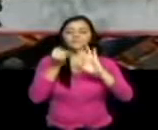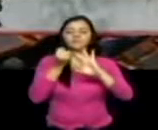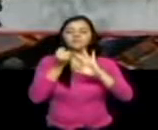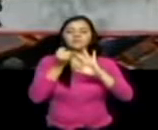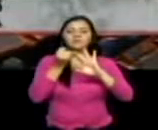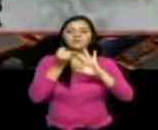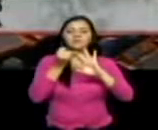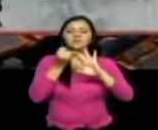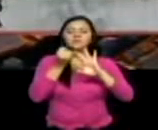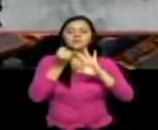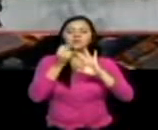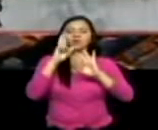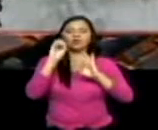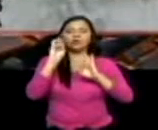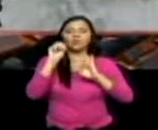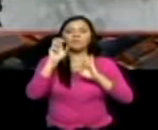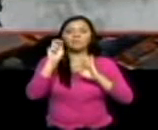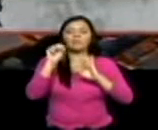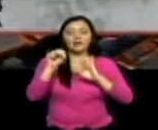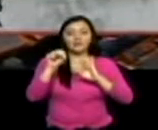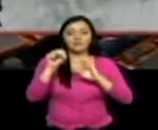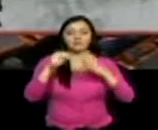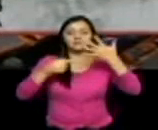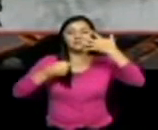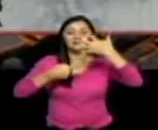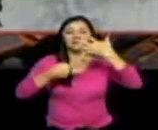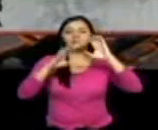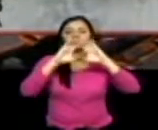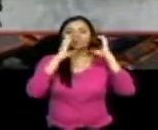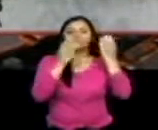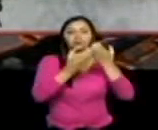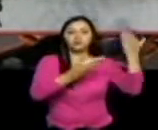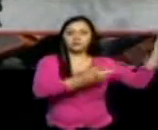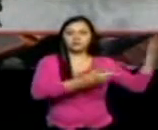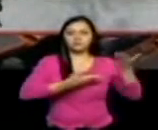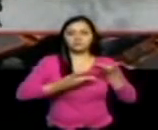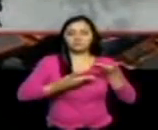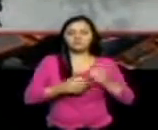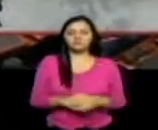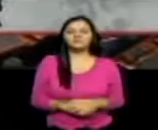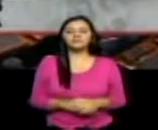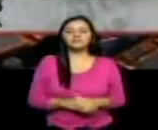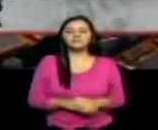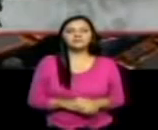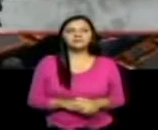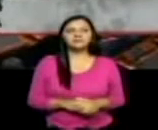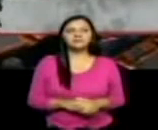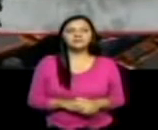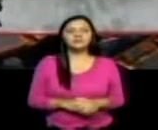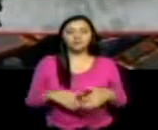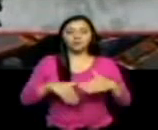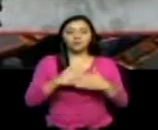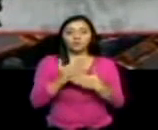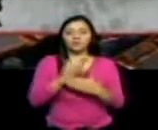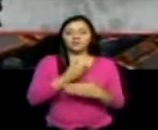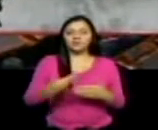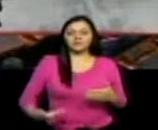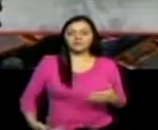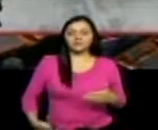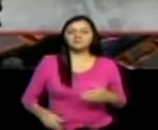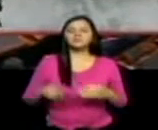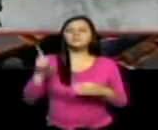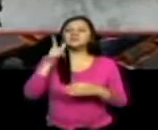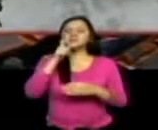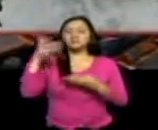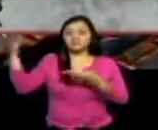Miguel Román Valdivia. Comisión de recibo al presidente de la República, señor Pedro Pablo Kuczynski Godara. Señora congresista